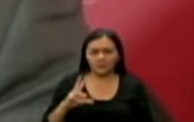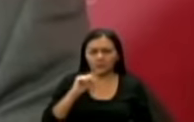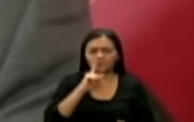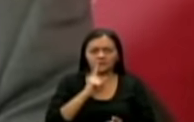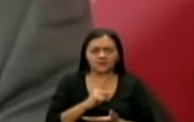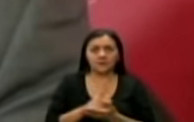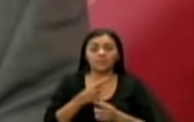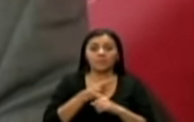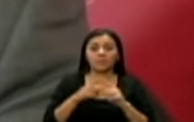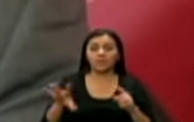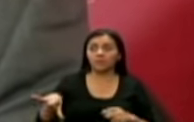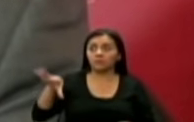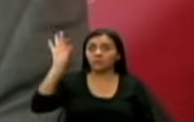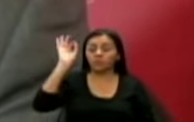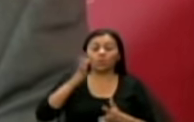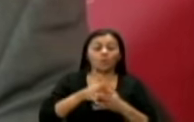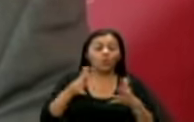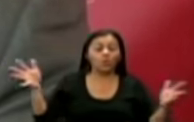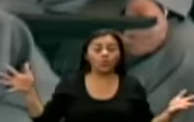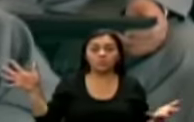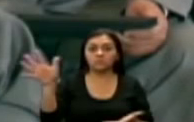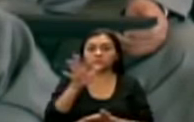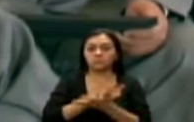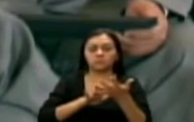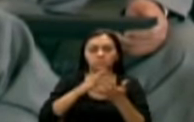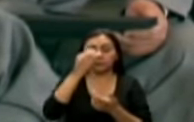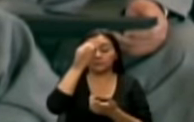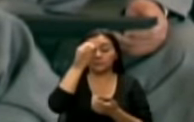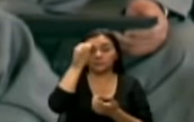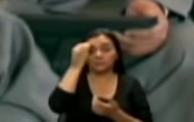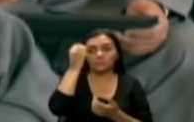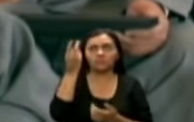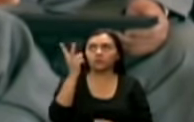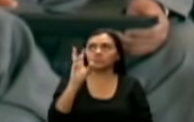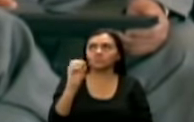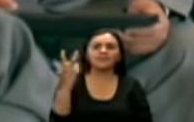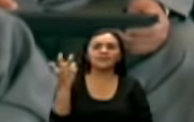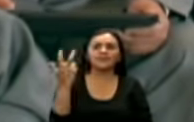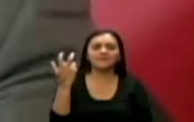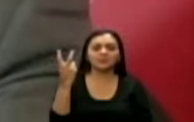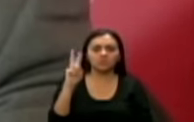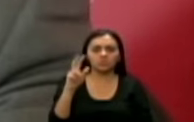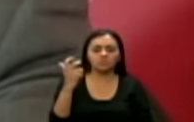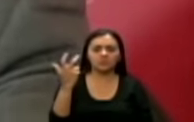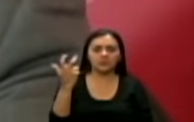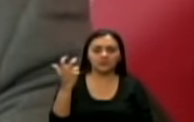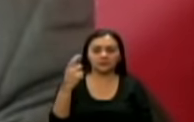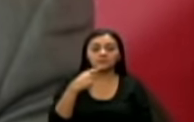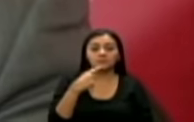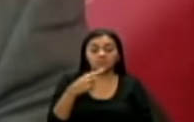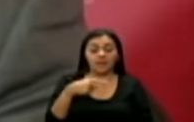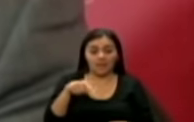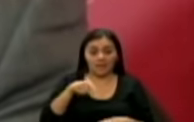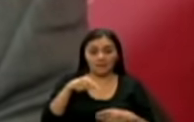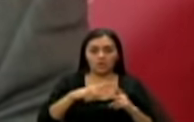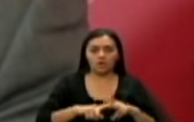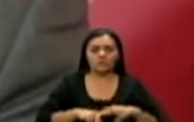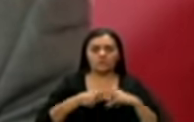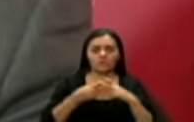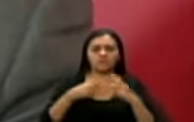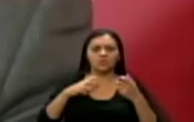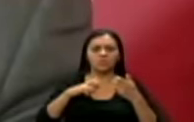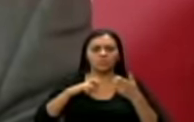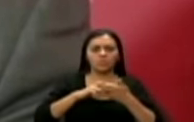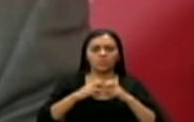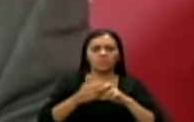apareció como una reivindicación fuerte. ¿Eso fue solo un pretexto? 2013, fue una reivindicación. Partió de un tema de